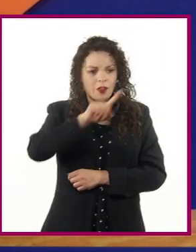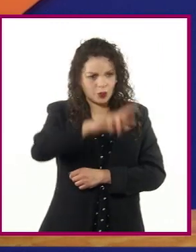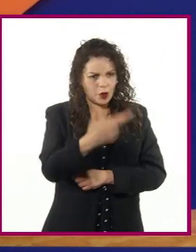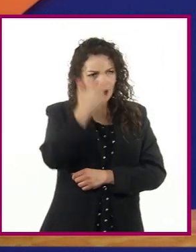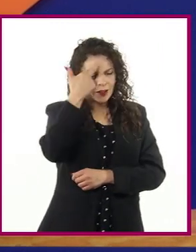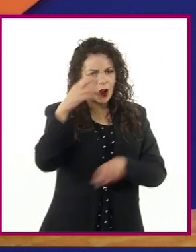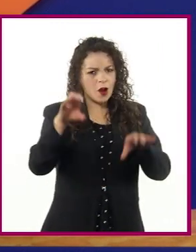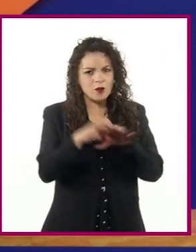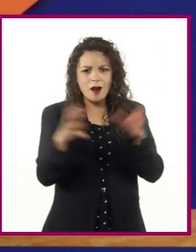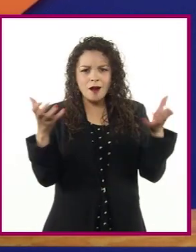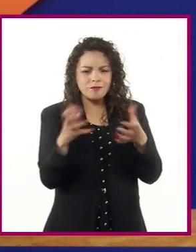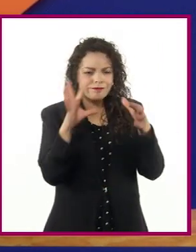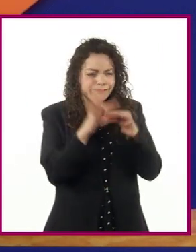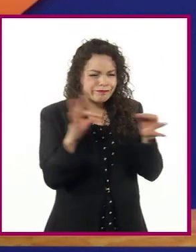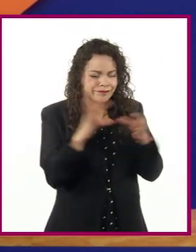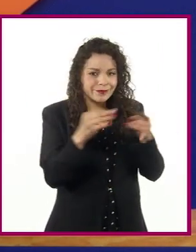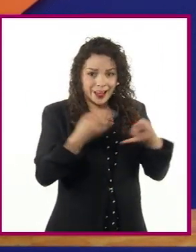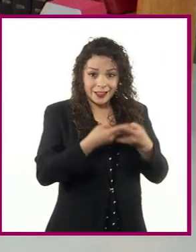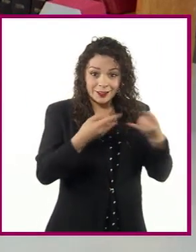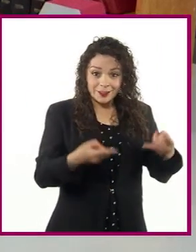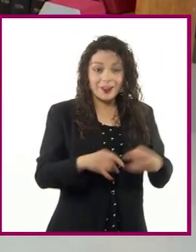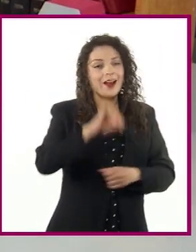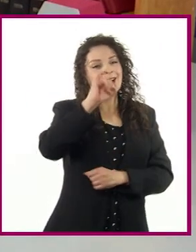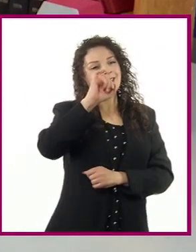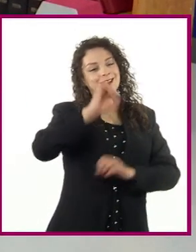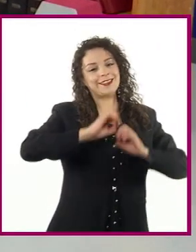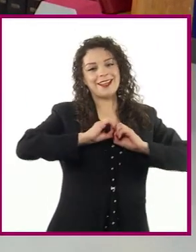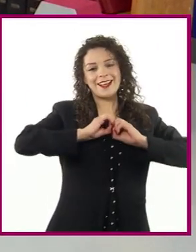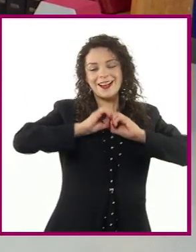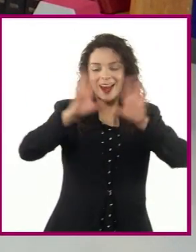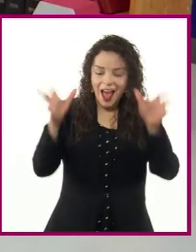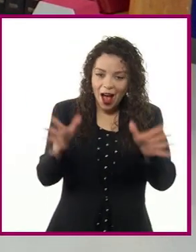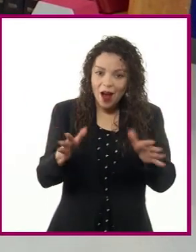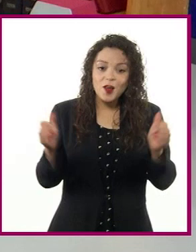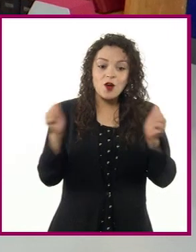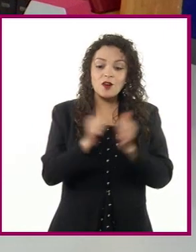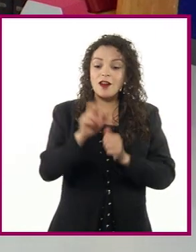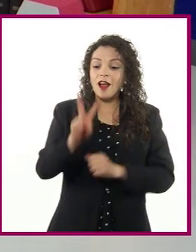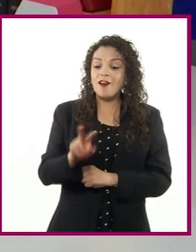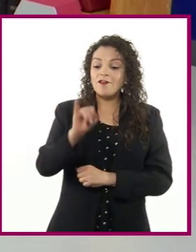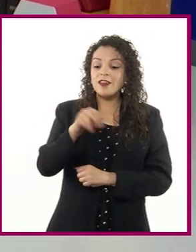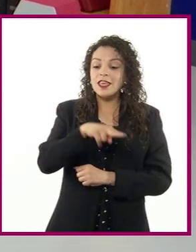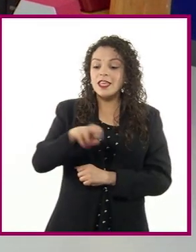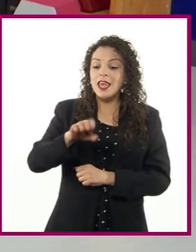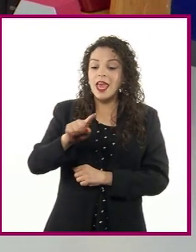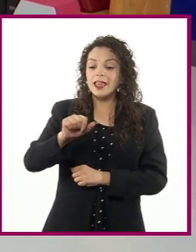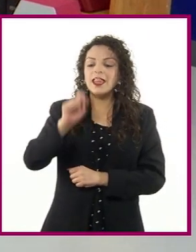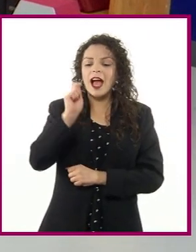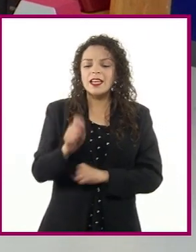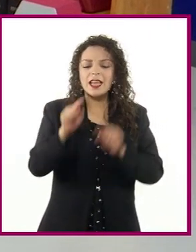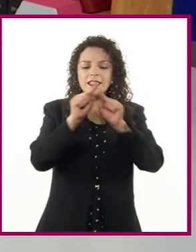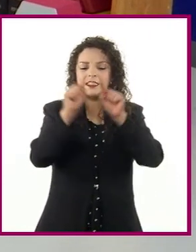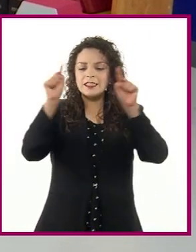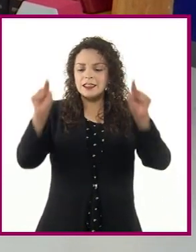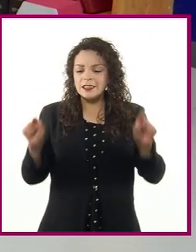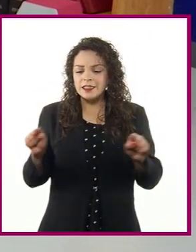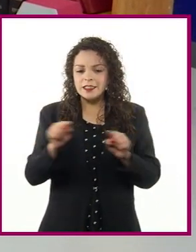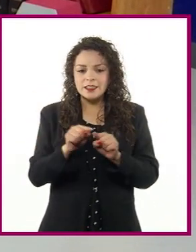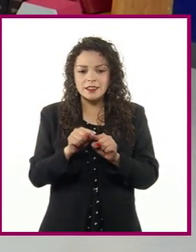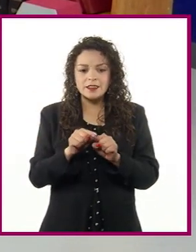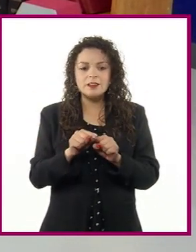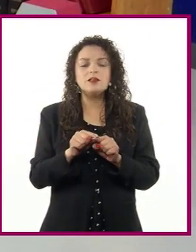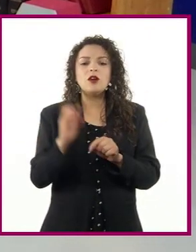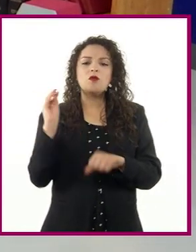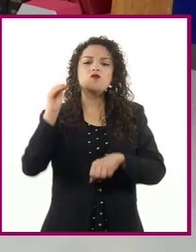cuenta una historieta? ¡Uy, claro! Se cuenta mediante viñetas, que son rectángulos cerrados colocados de